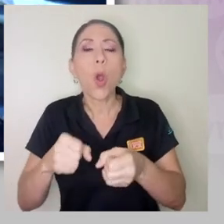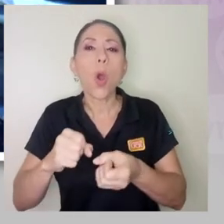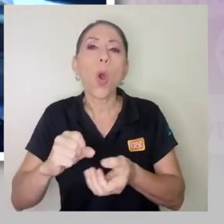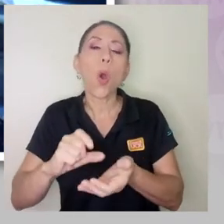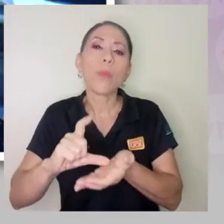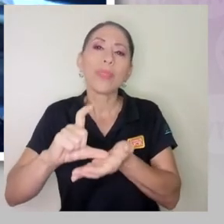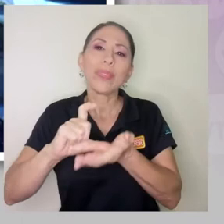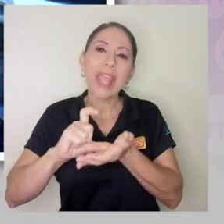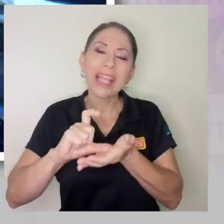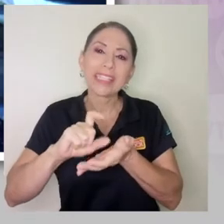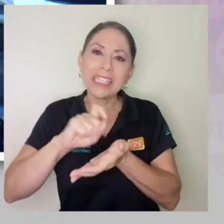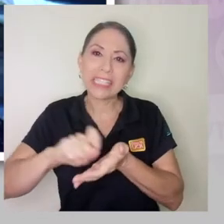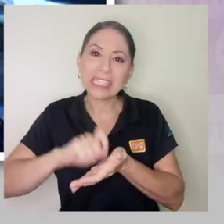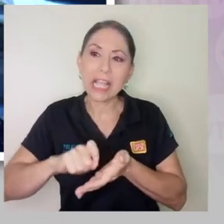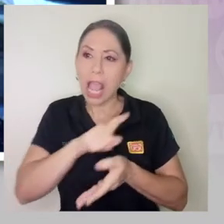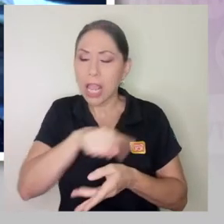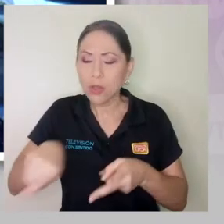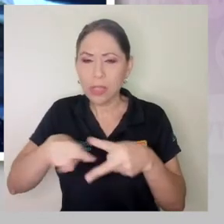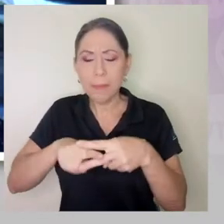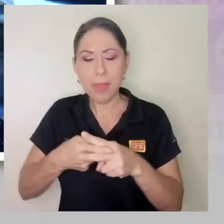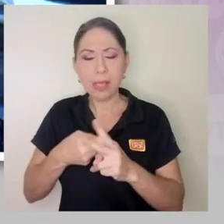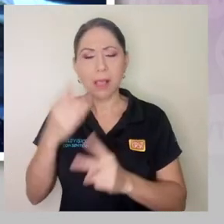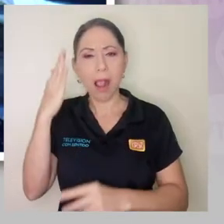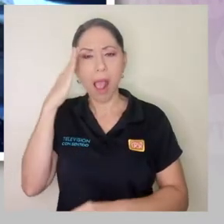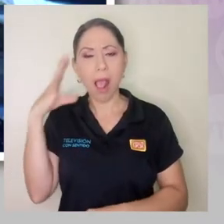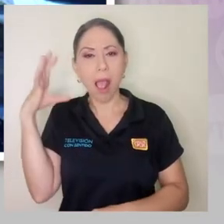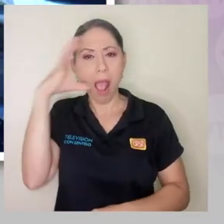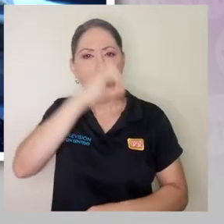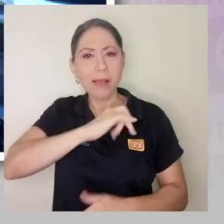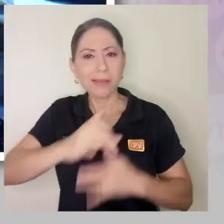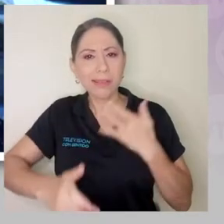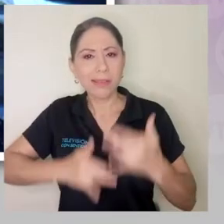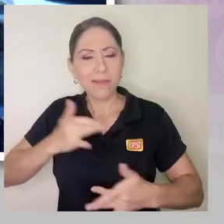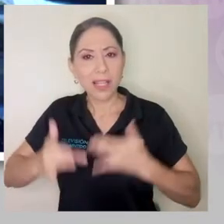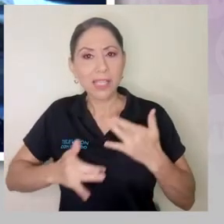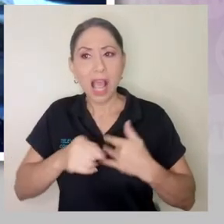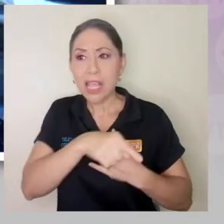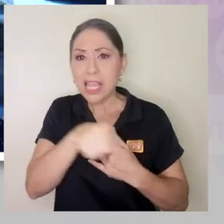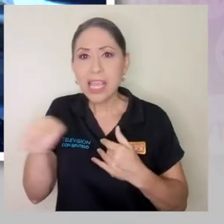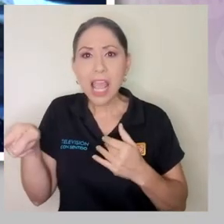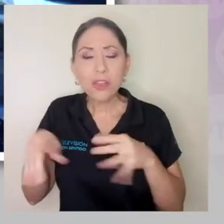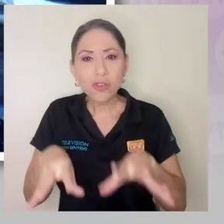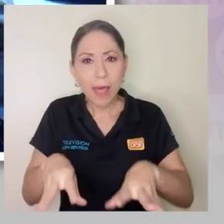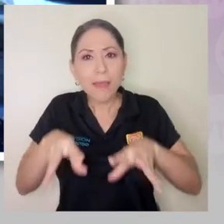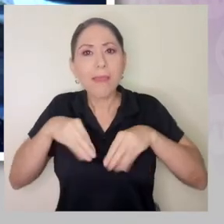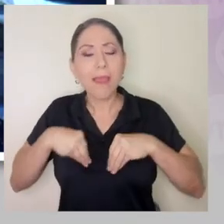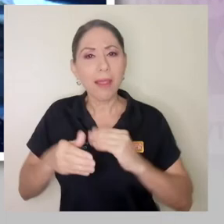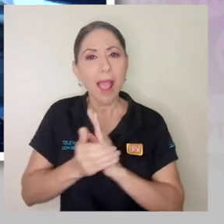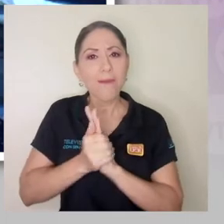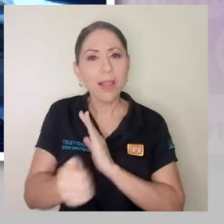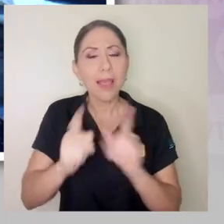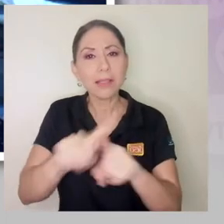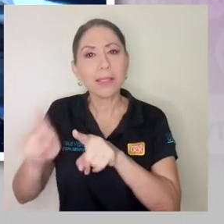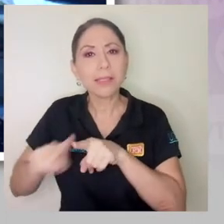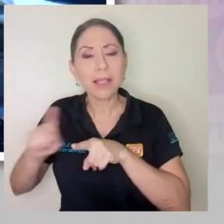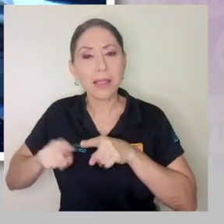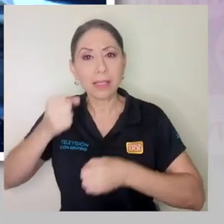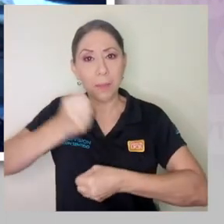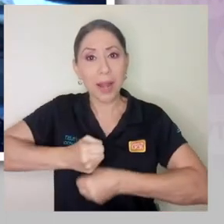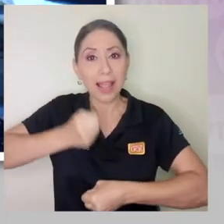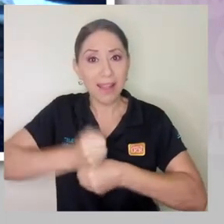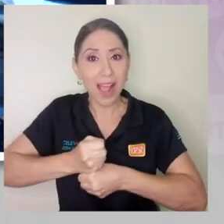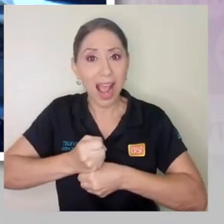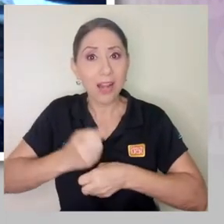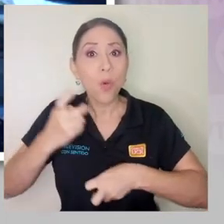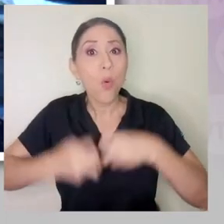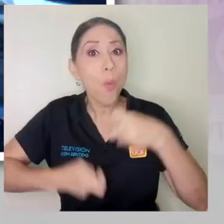se sensibilizan y adquieren ¿verdad? Habilidades distintas para trabajar una problemática que cada día es más evidente